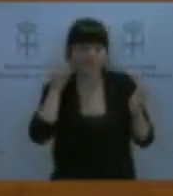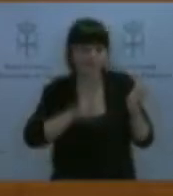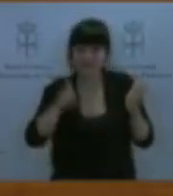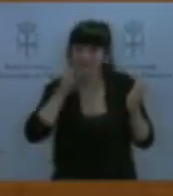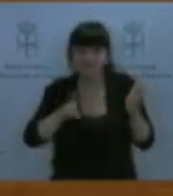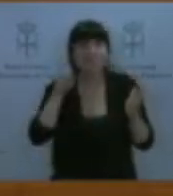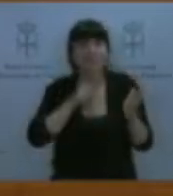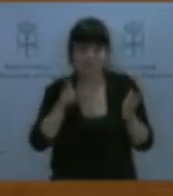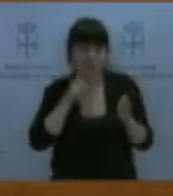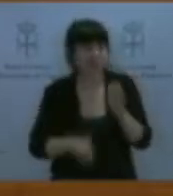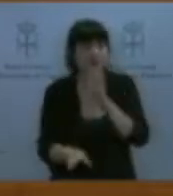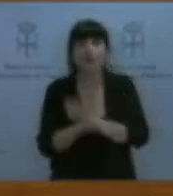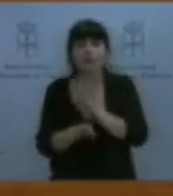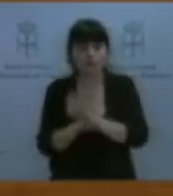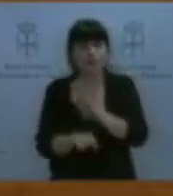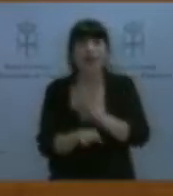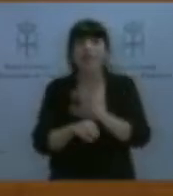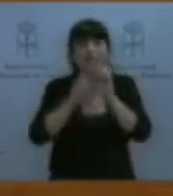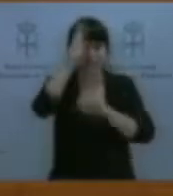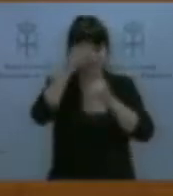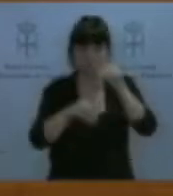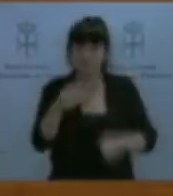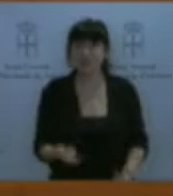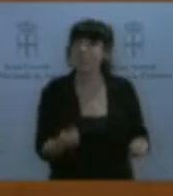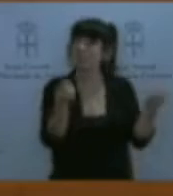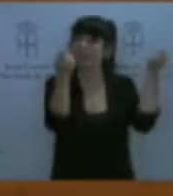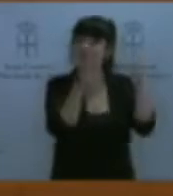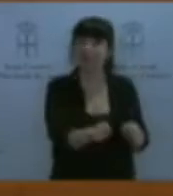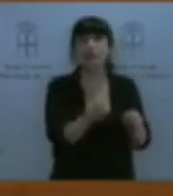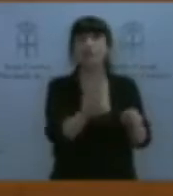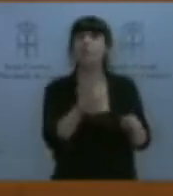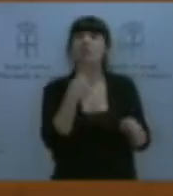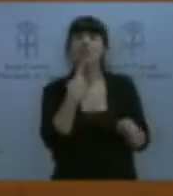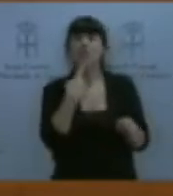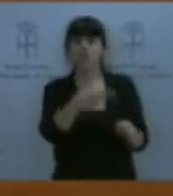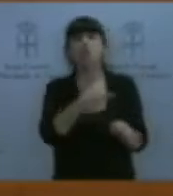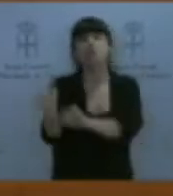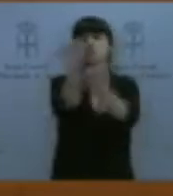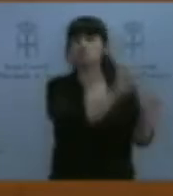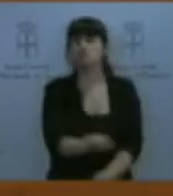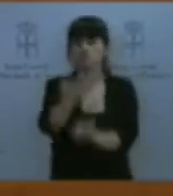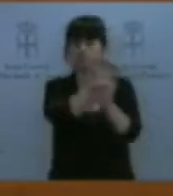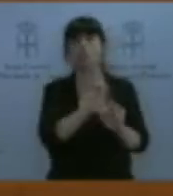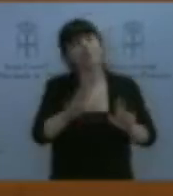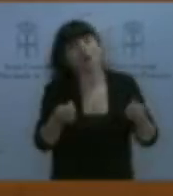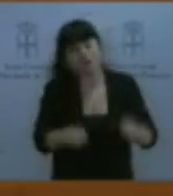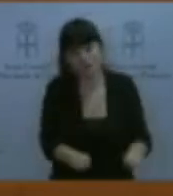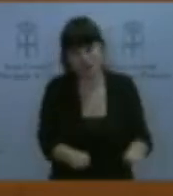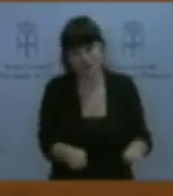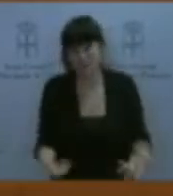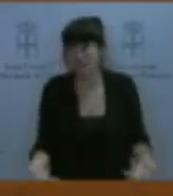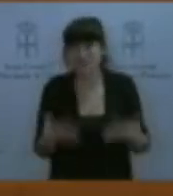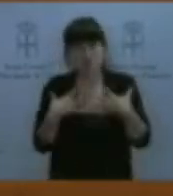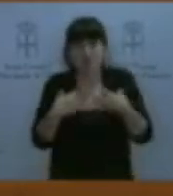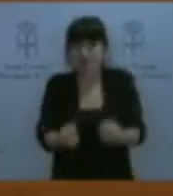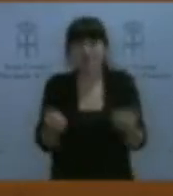minas mientras aseguraban partirse la cara por ellas, por la falta de valentía de unos gestores que nunca creyeron